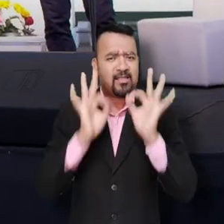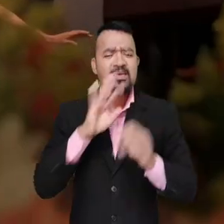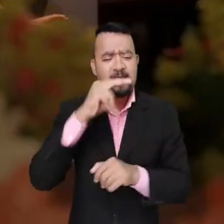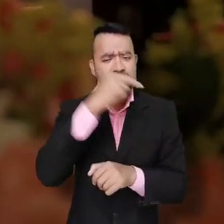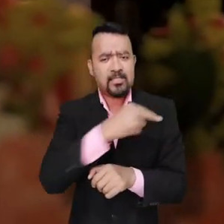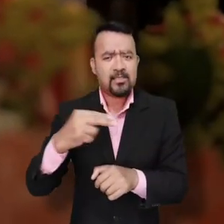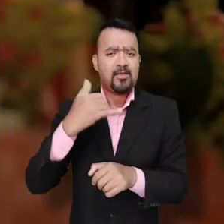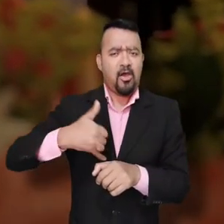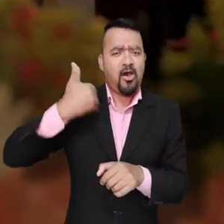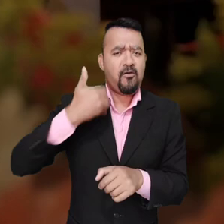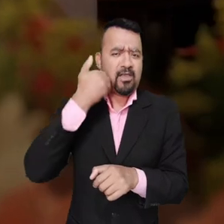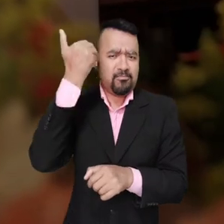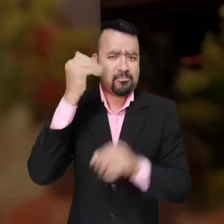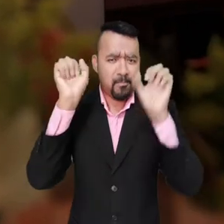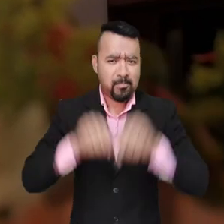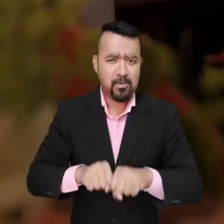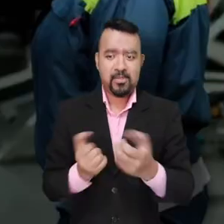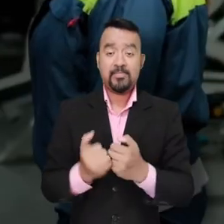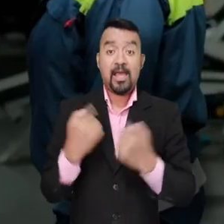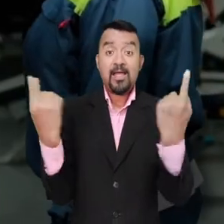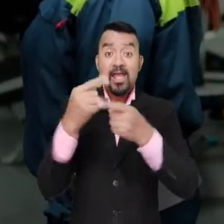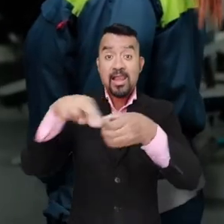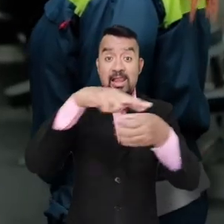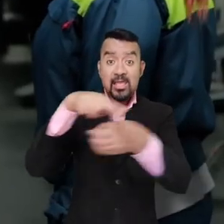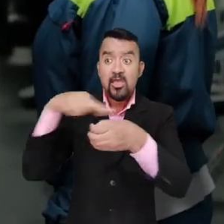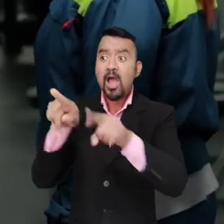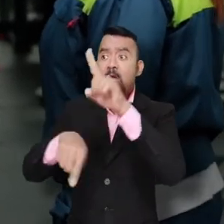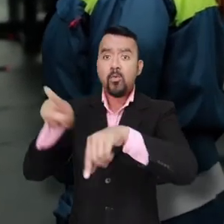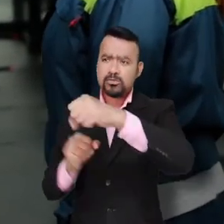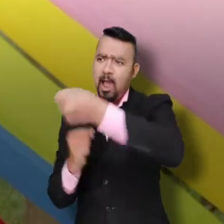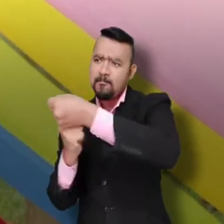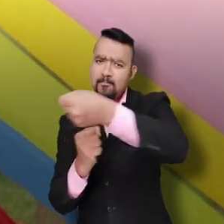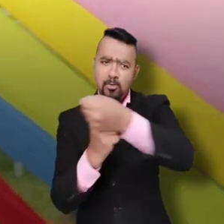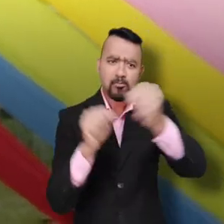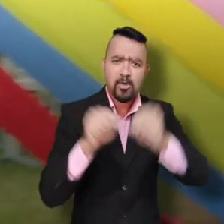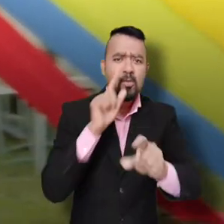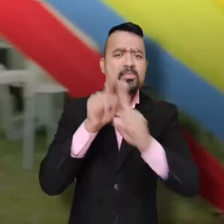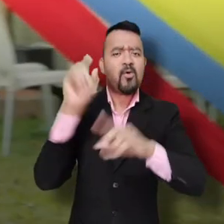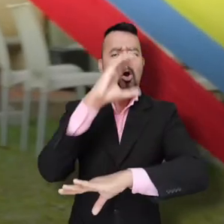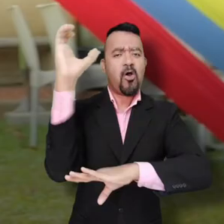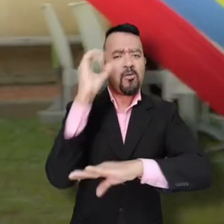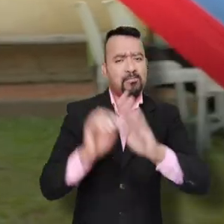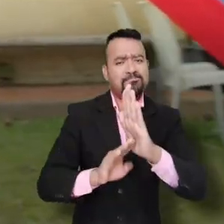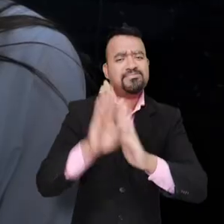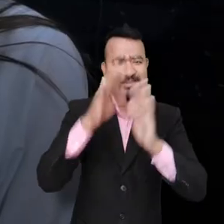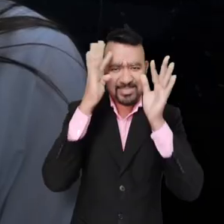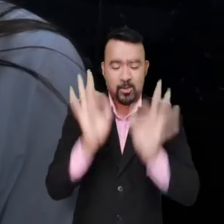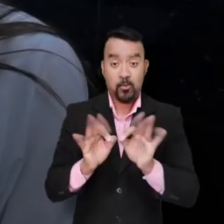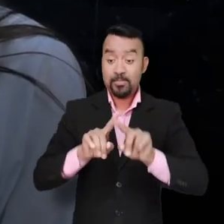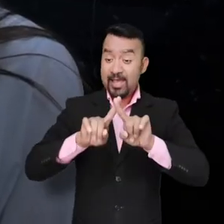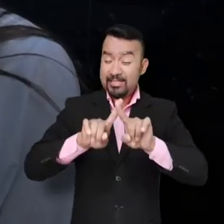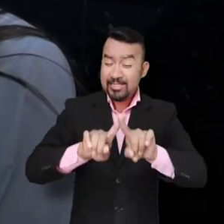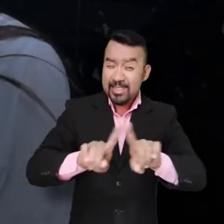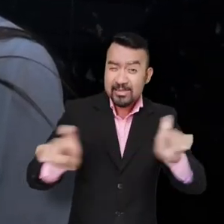país. Y continuaremos honrando la diversidad al apostar por un bienestar cada vez más humano, integral y colectivo.